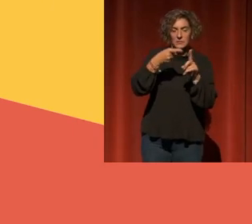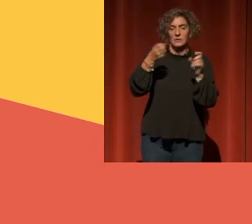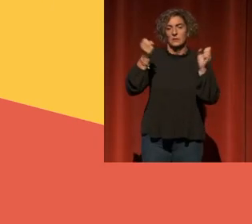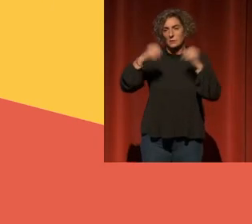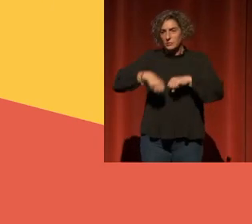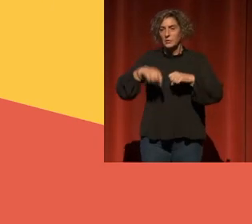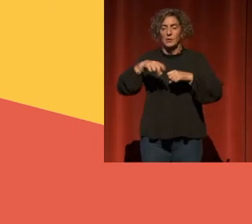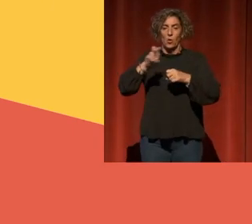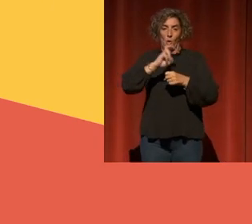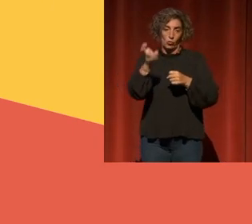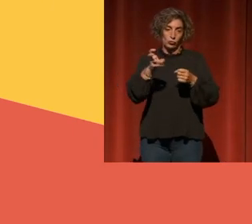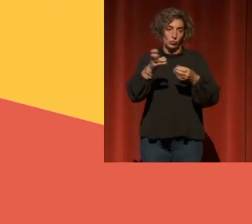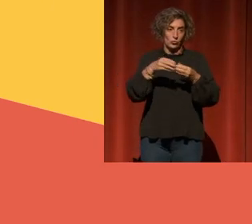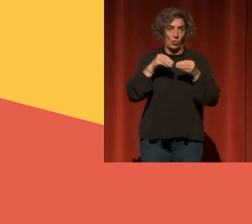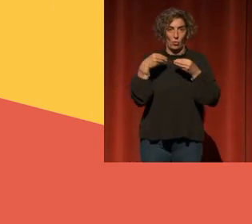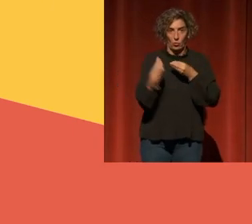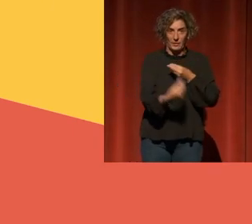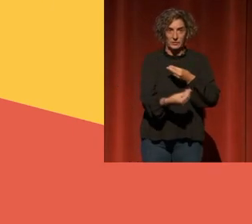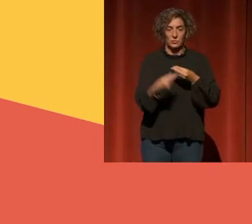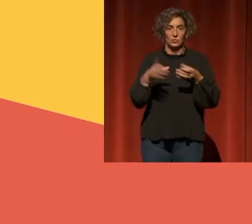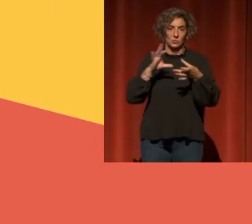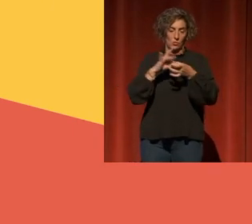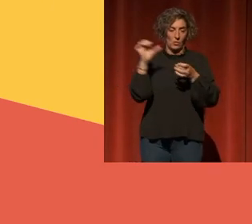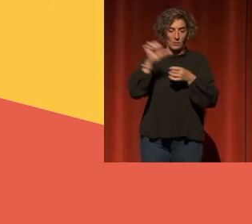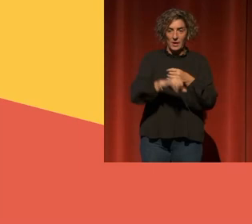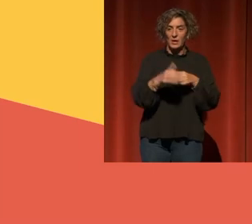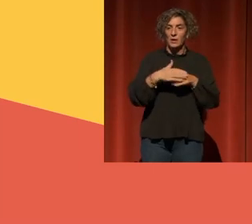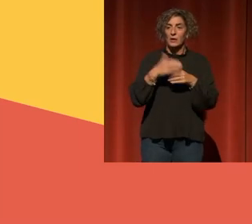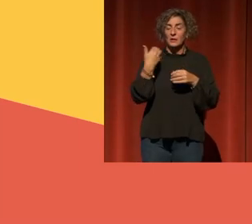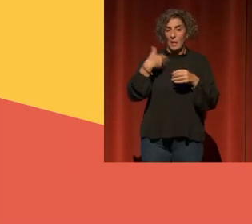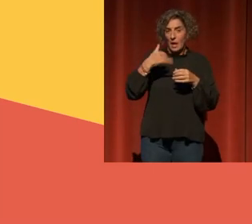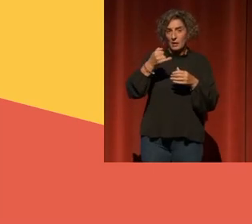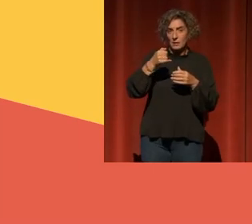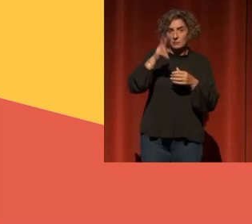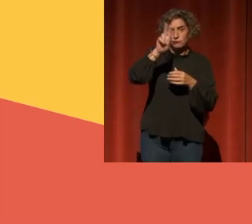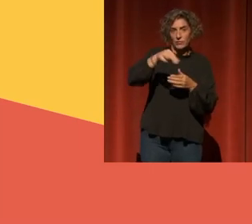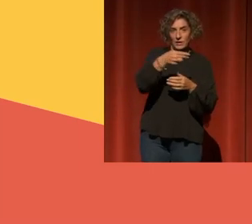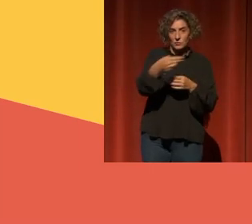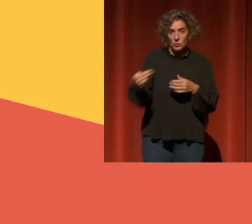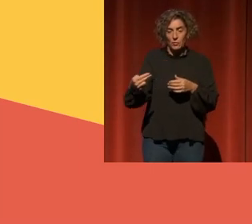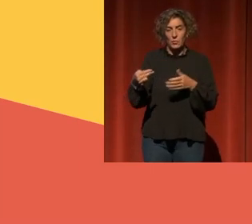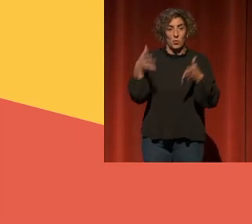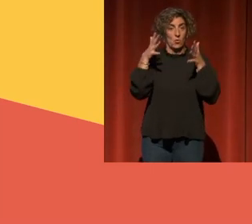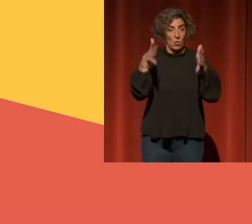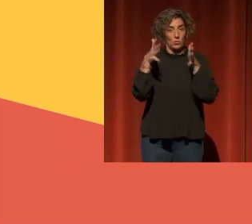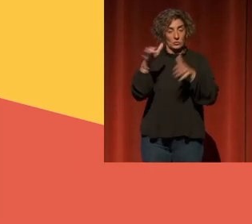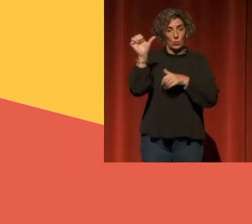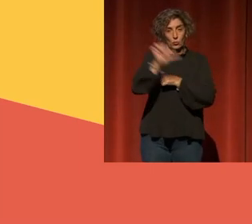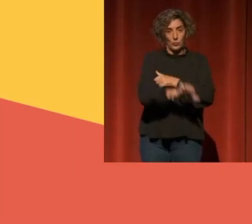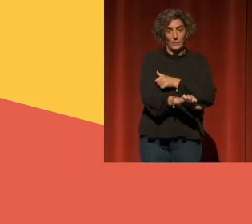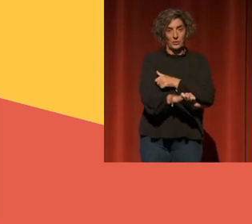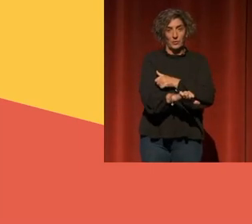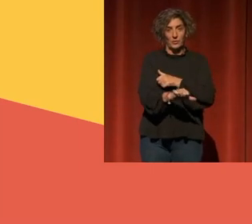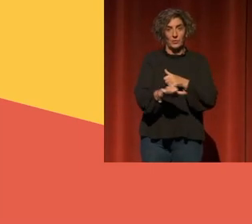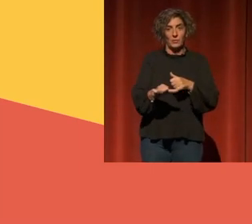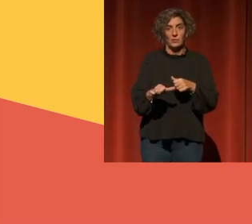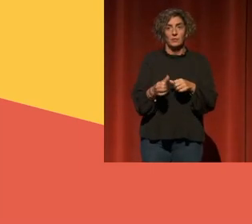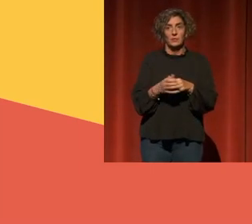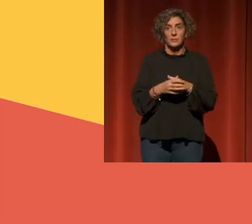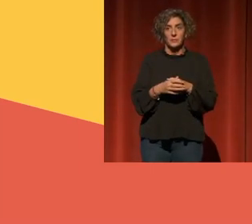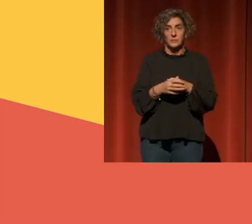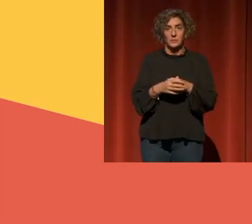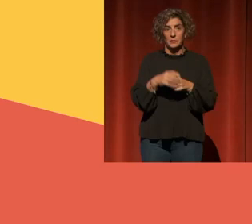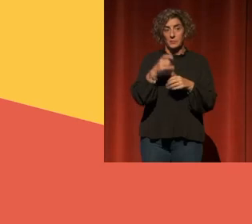internos de la Unión Europea y como advierte también una una resolución del Consejo europeo para sobre la cultura para el